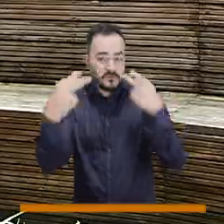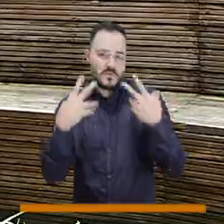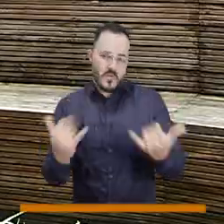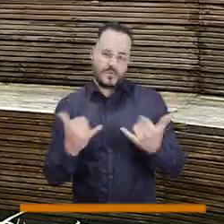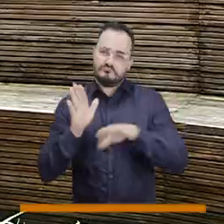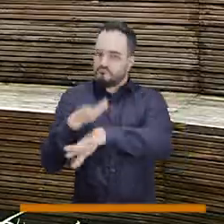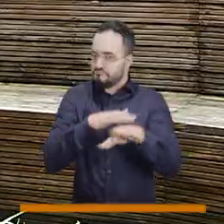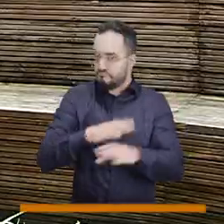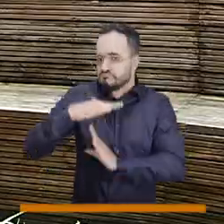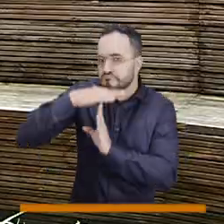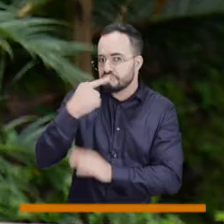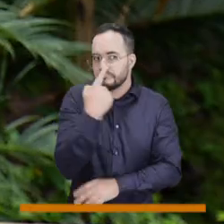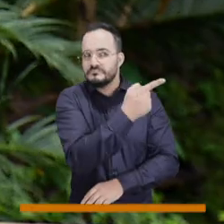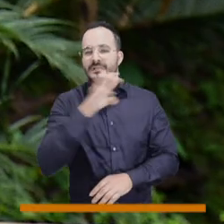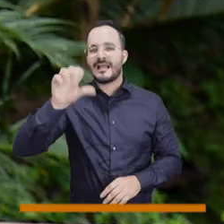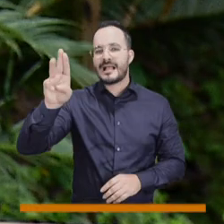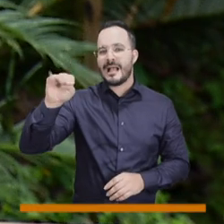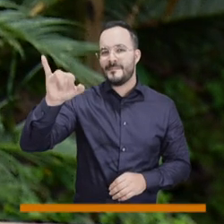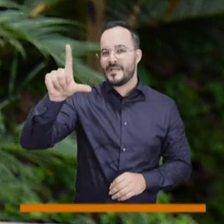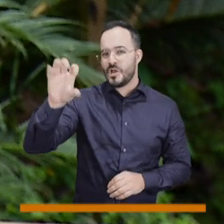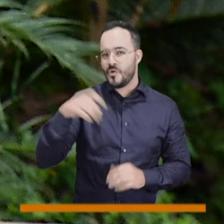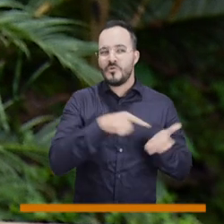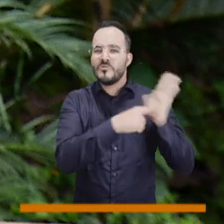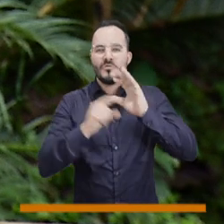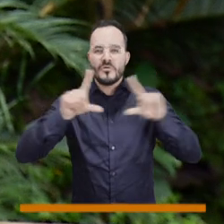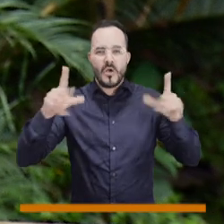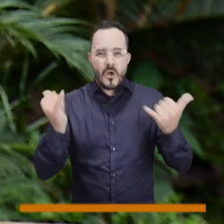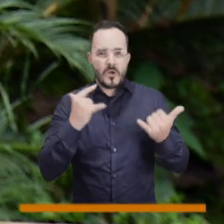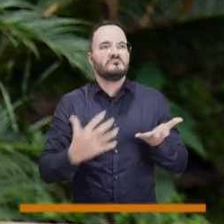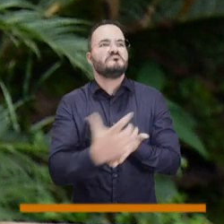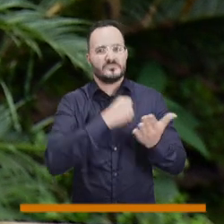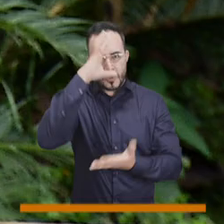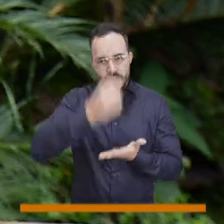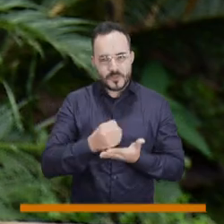ustedes y a nuestros televidentes a que nos vayamos nuevamente con Camilo, quien tiene más